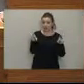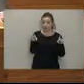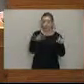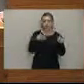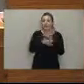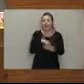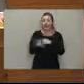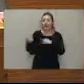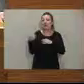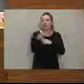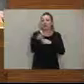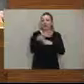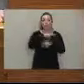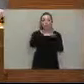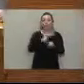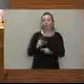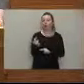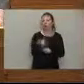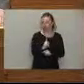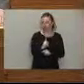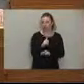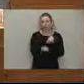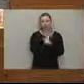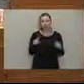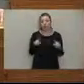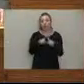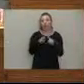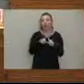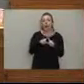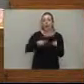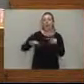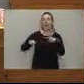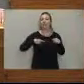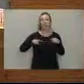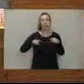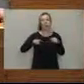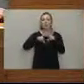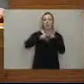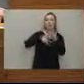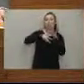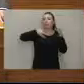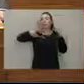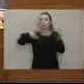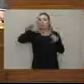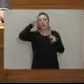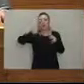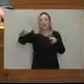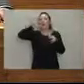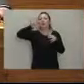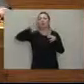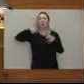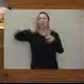la globalización, ni es la decisión lejana de una multinacional tomada en no sé qué país lejano. Es una